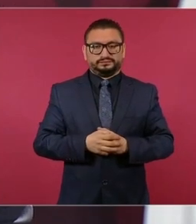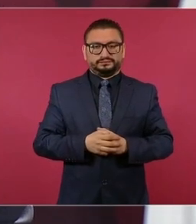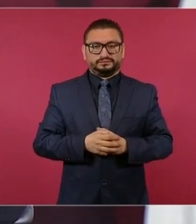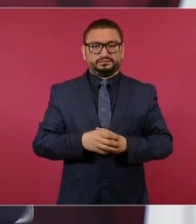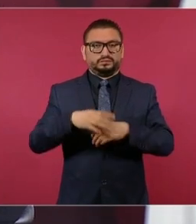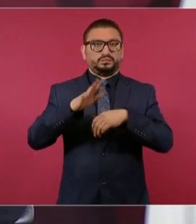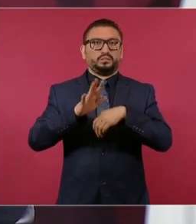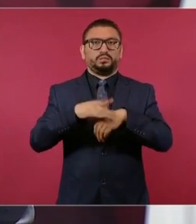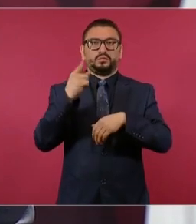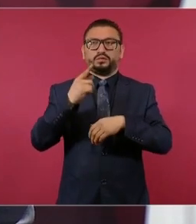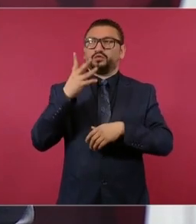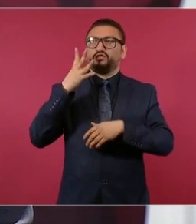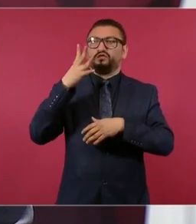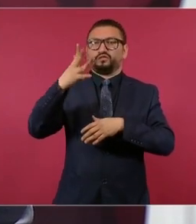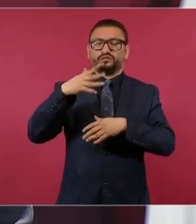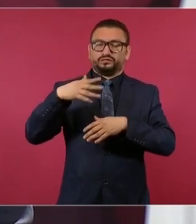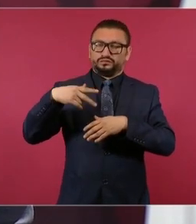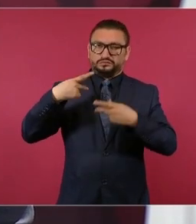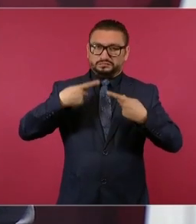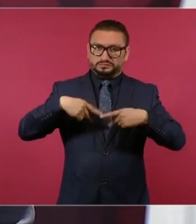por las nuevas generaciones.